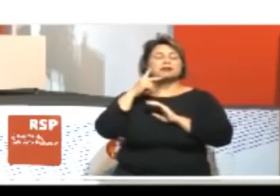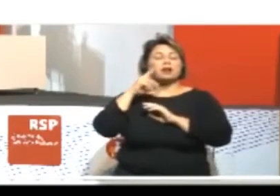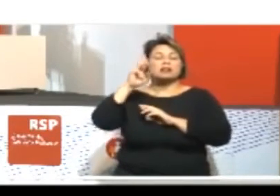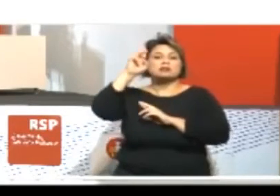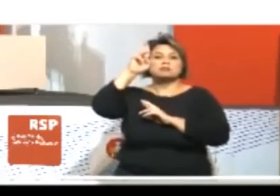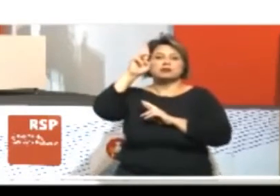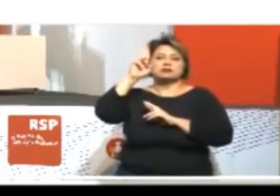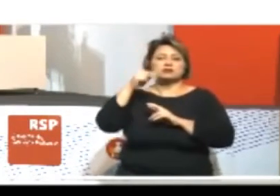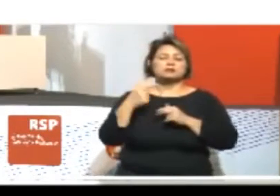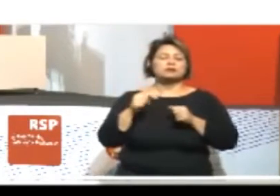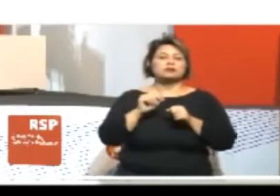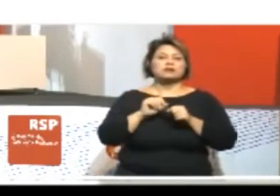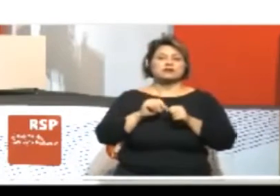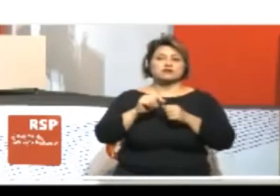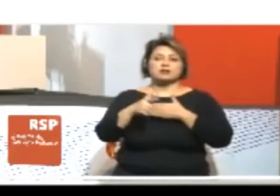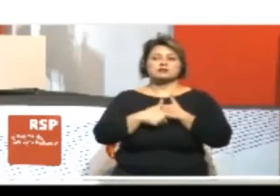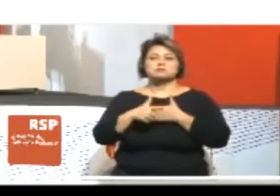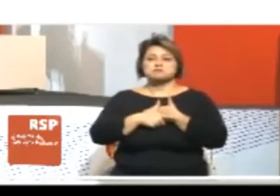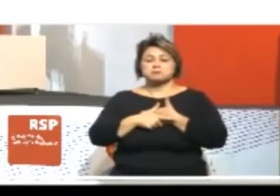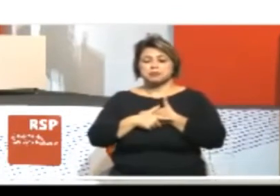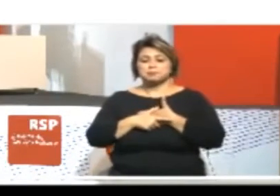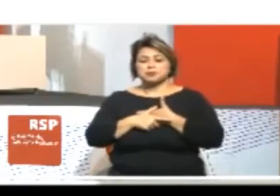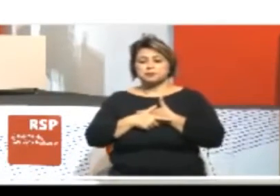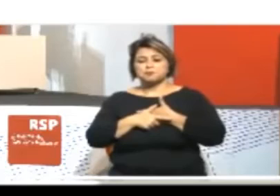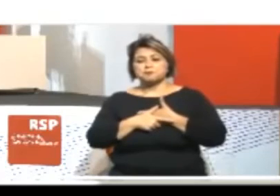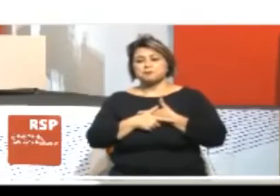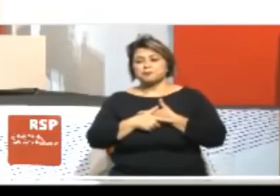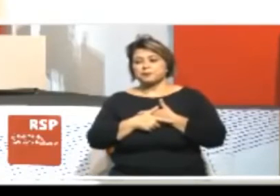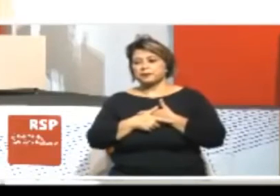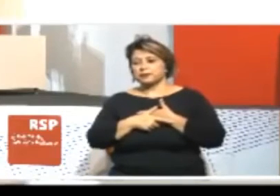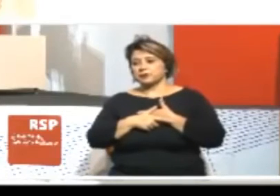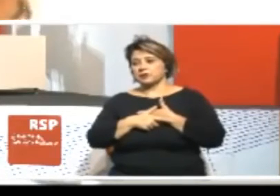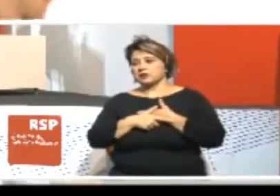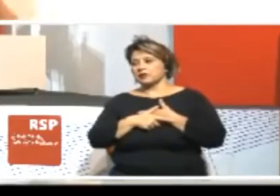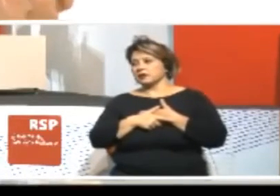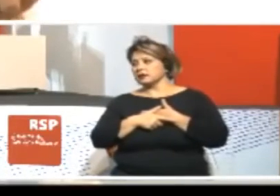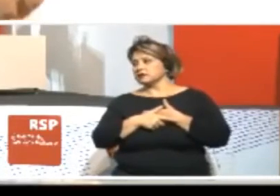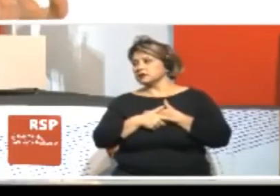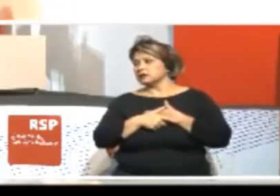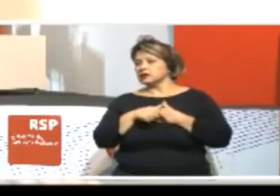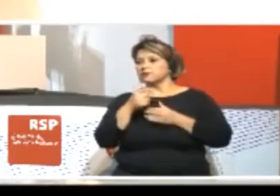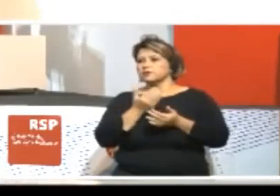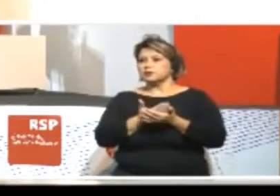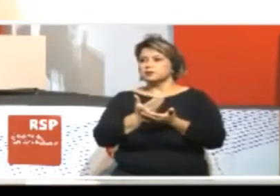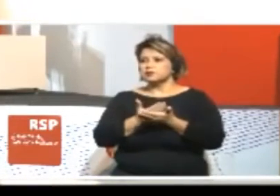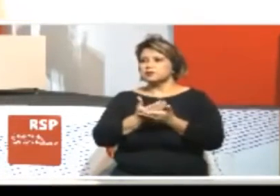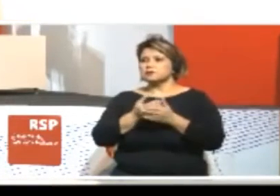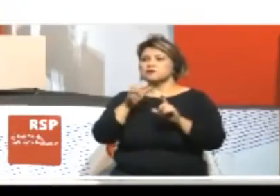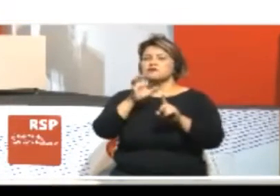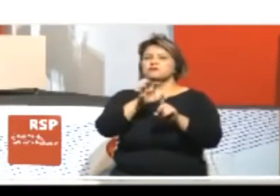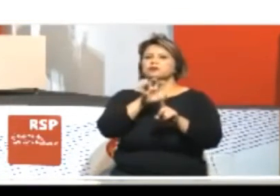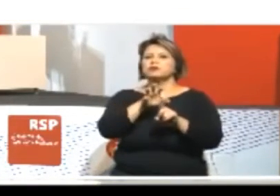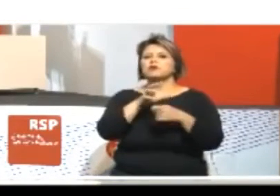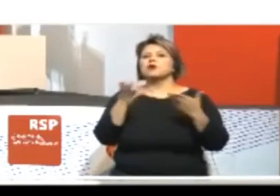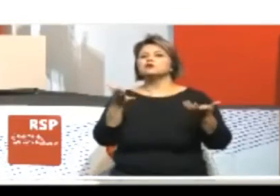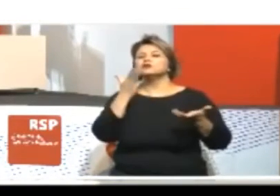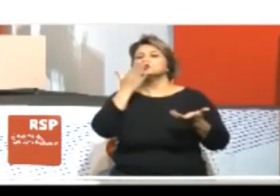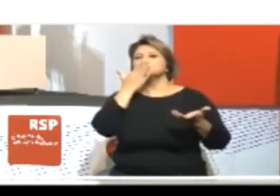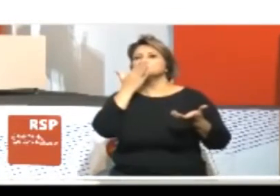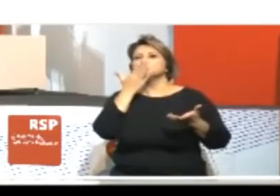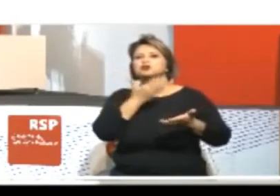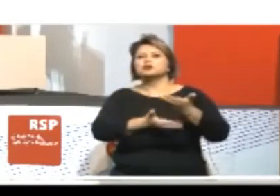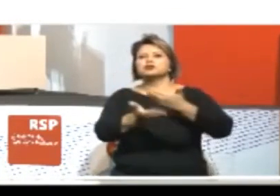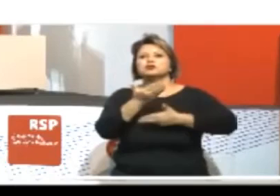está estudiando influye para determinar cuál es el tipo de cooperación. De hecho, hay